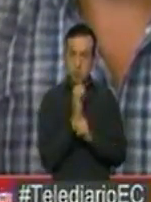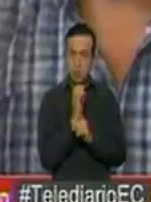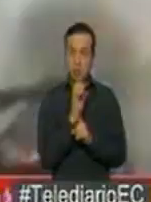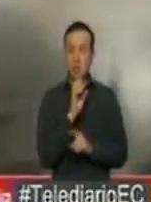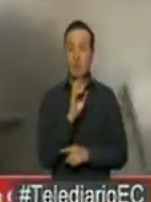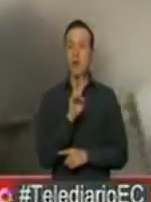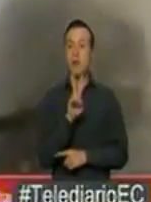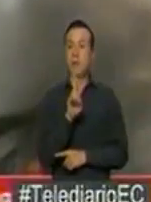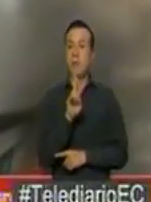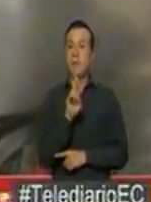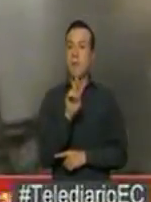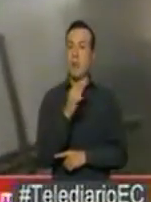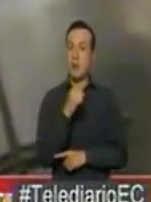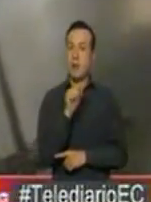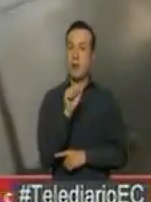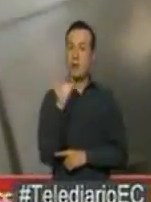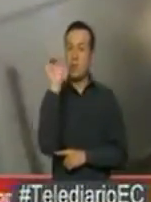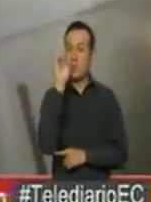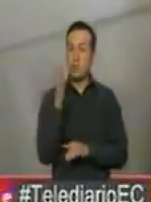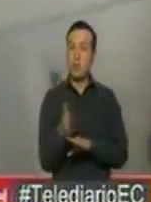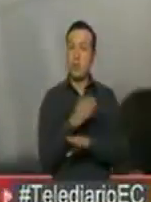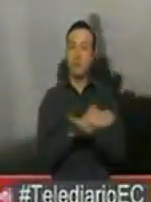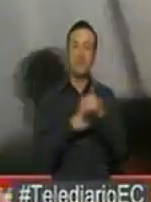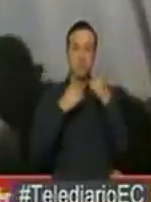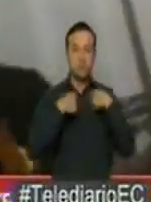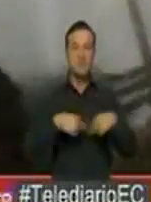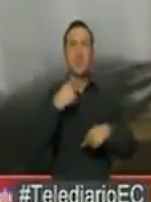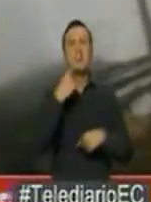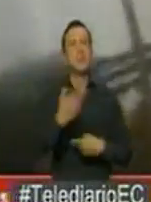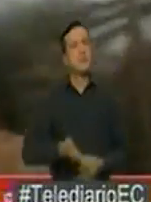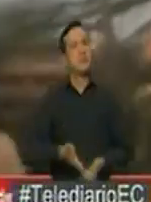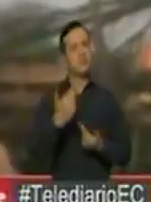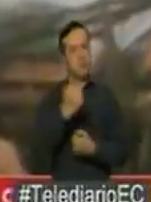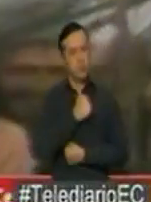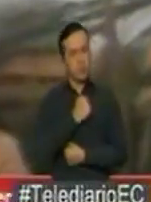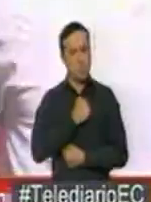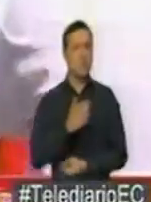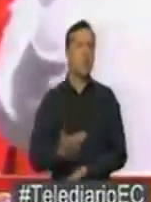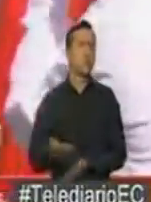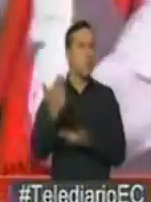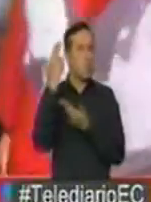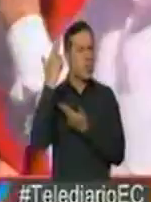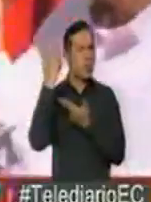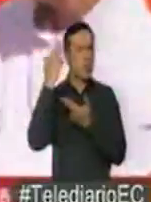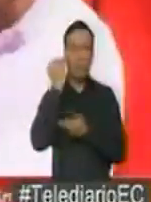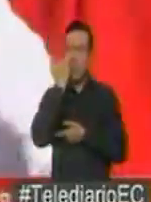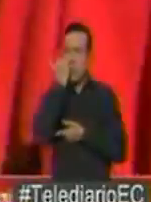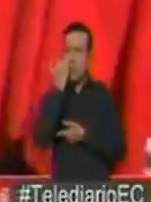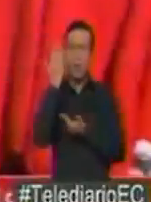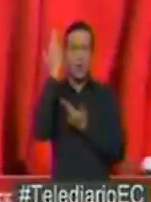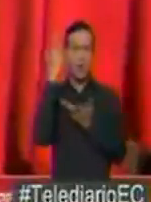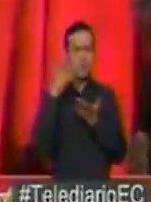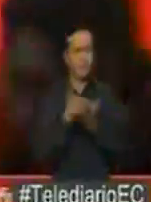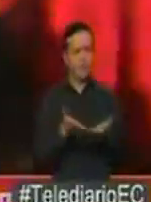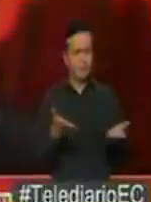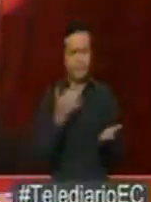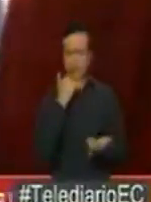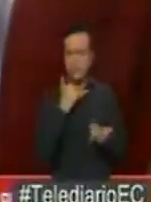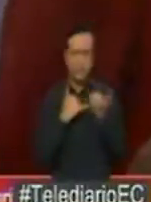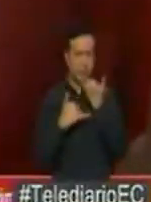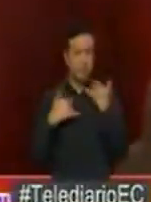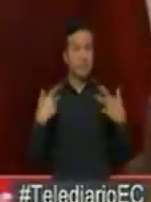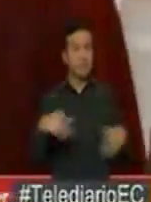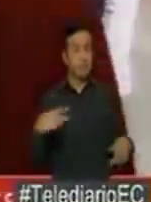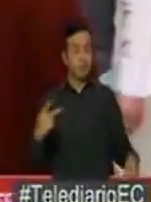Jaime Vargas en las protestas de octubre, donde habló de crear un ejército indígena, lo cual a su consideración comprometieron la